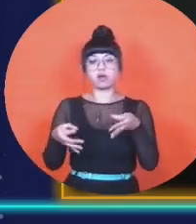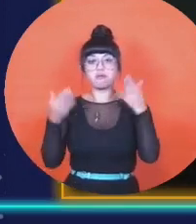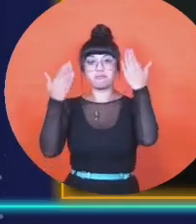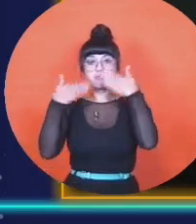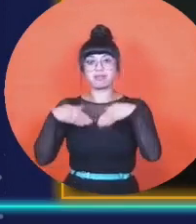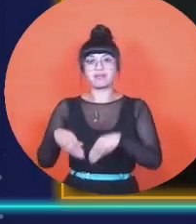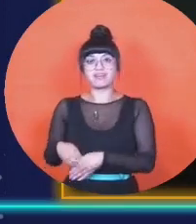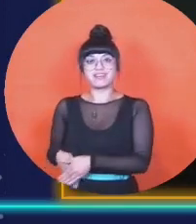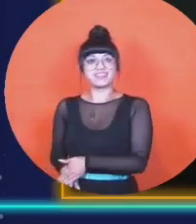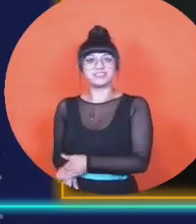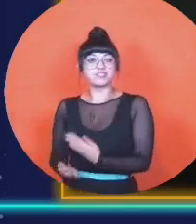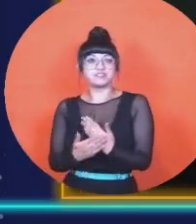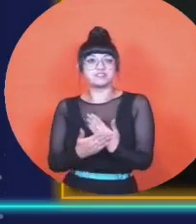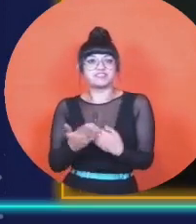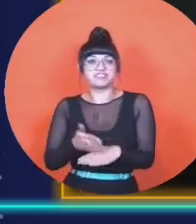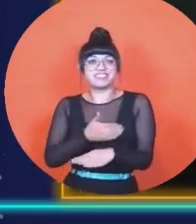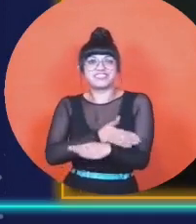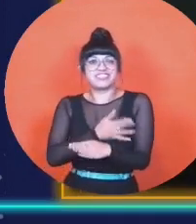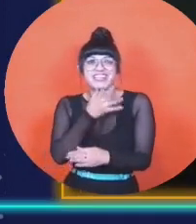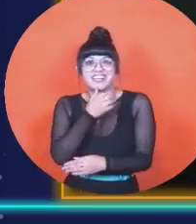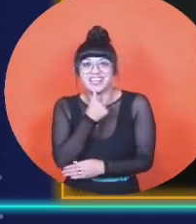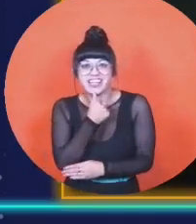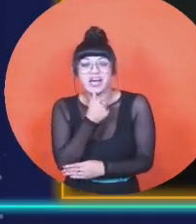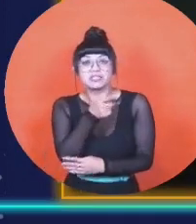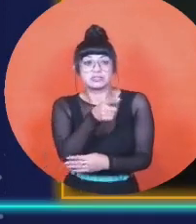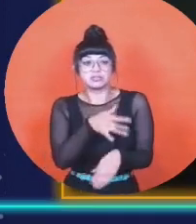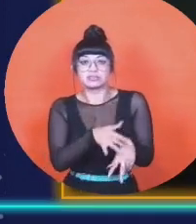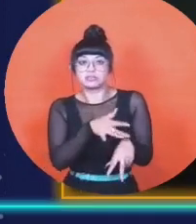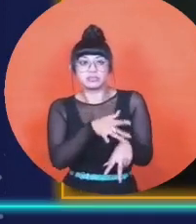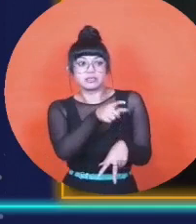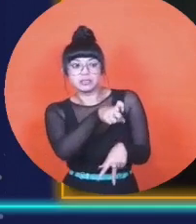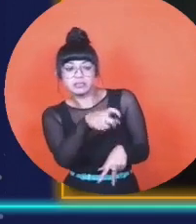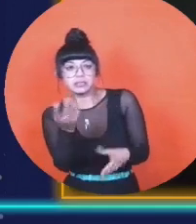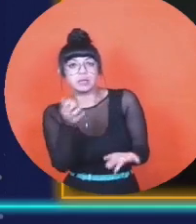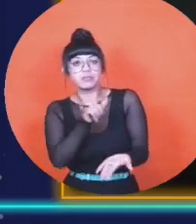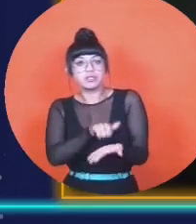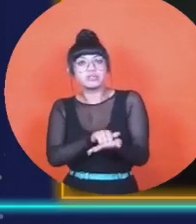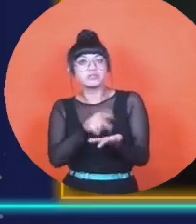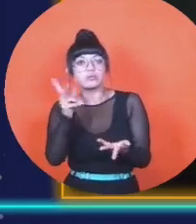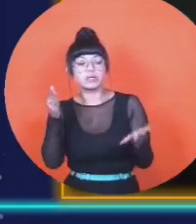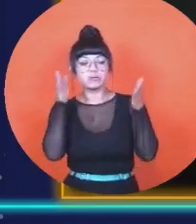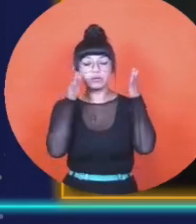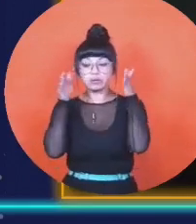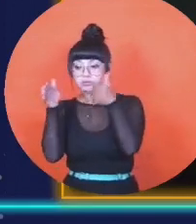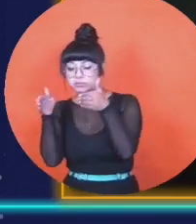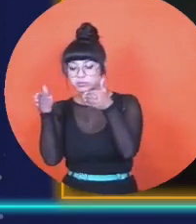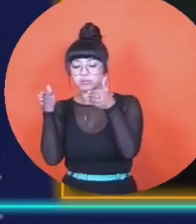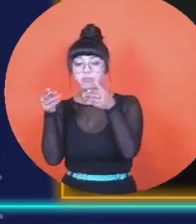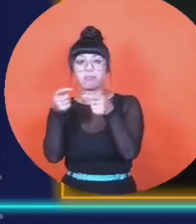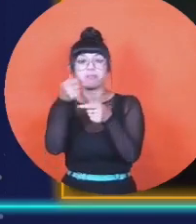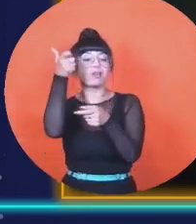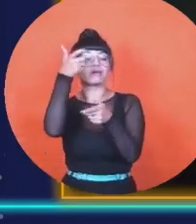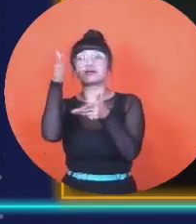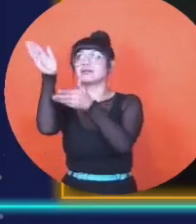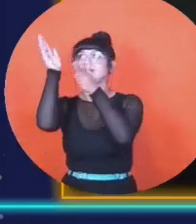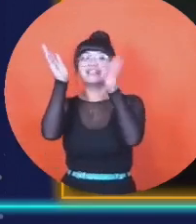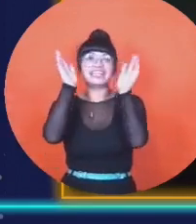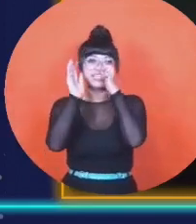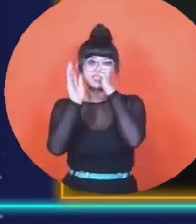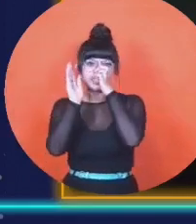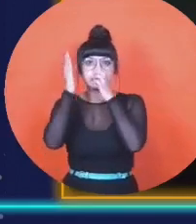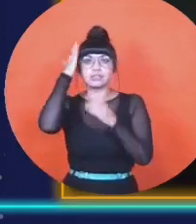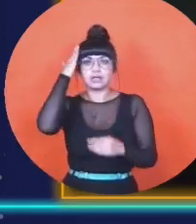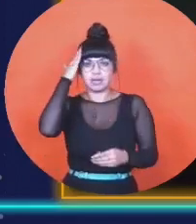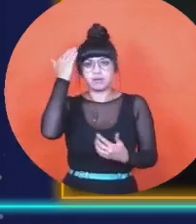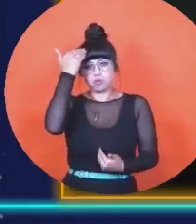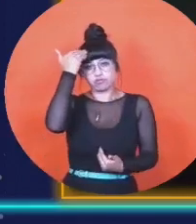unas necesidades que no están satisfechas, como esa que te mencionaba de del déficit de atención. Entonces, sí, nosotros somos conscientes de